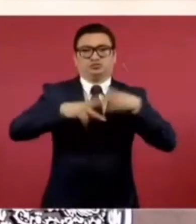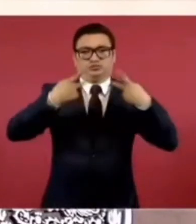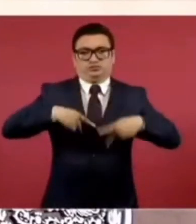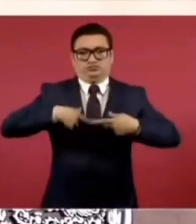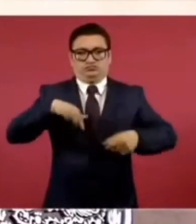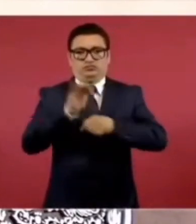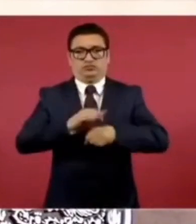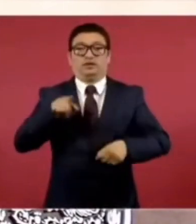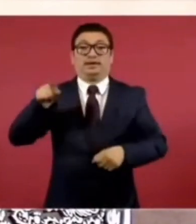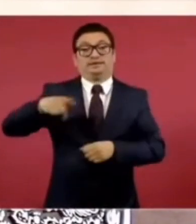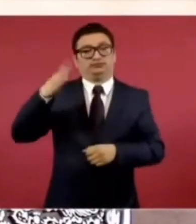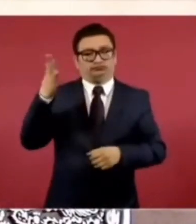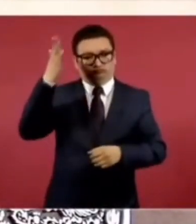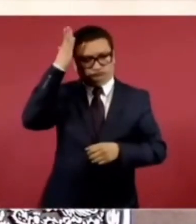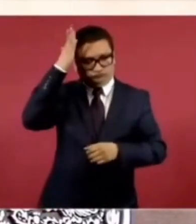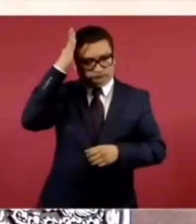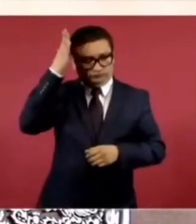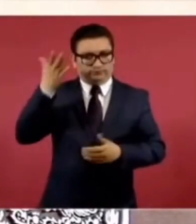liberarlos.